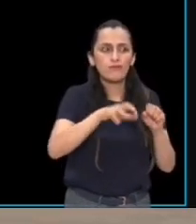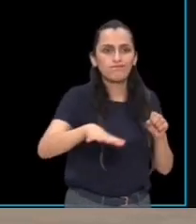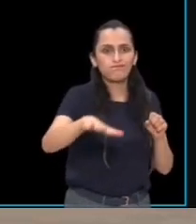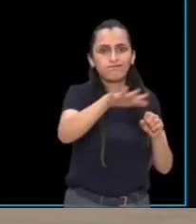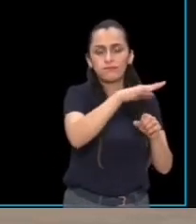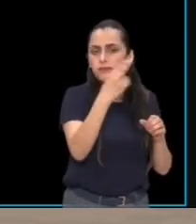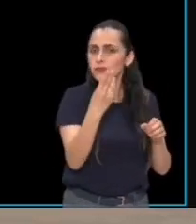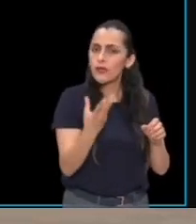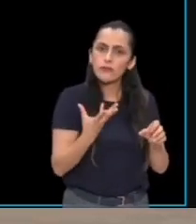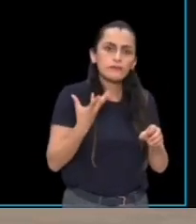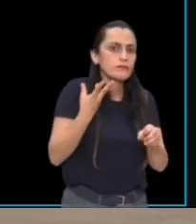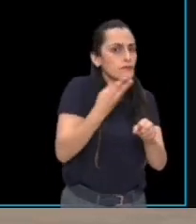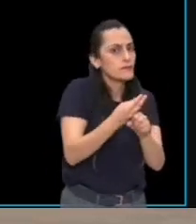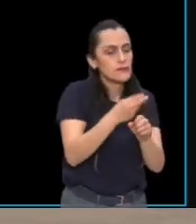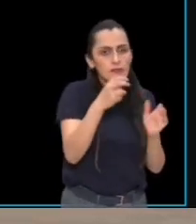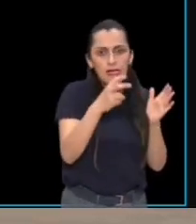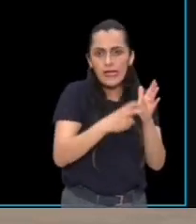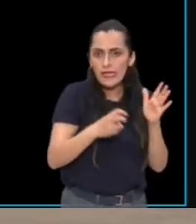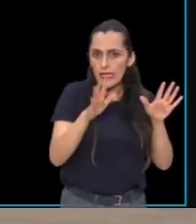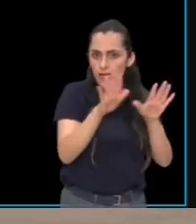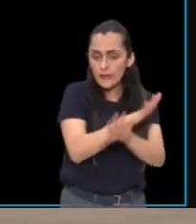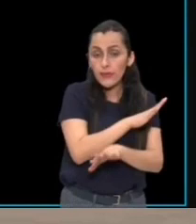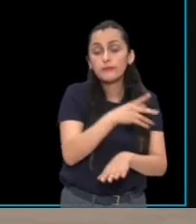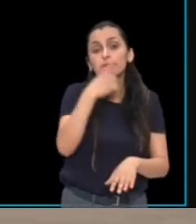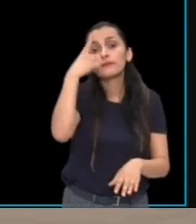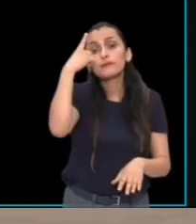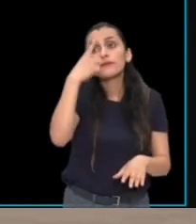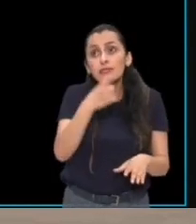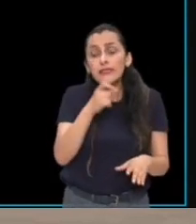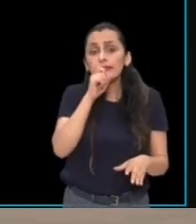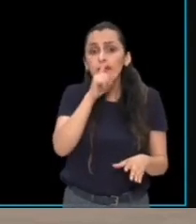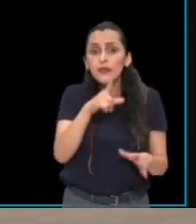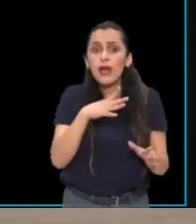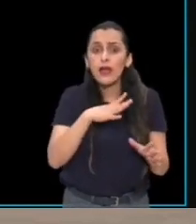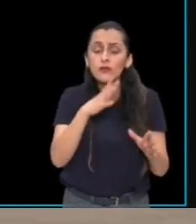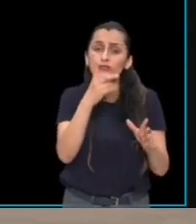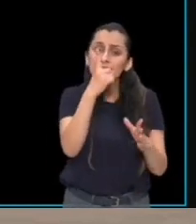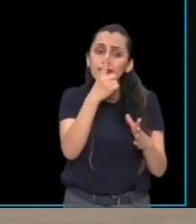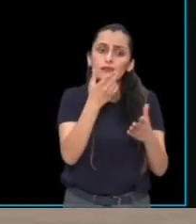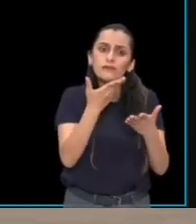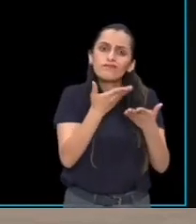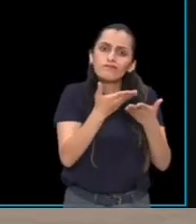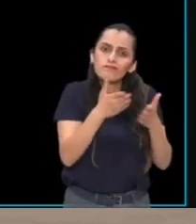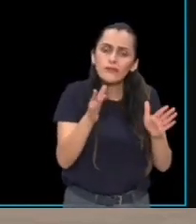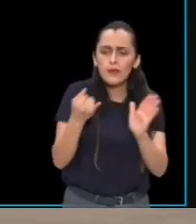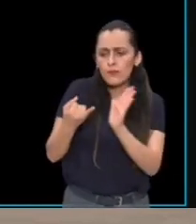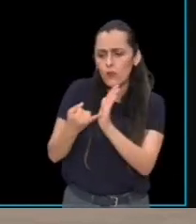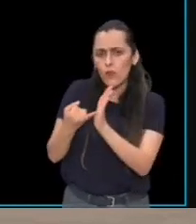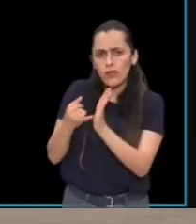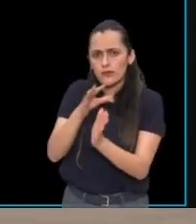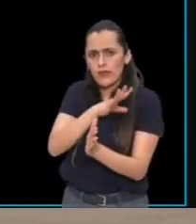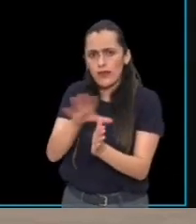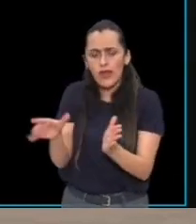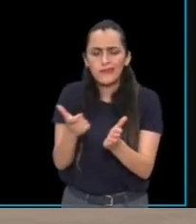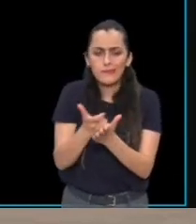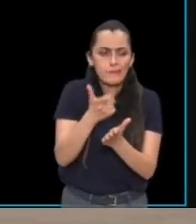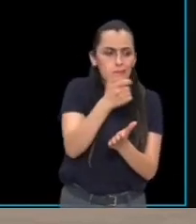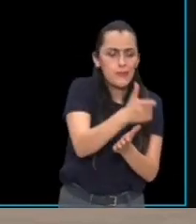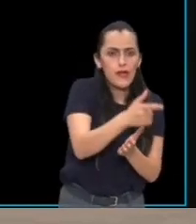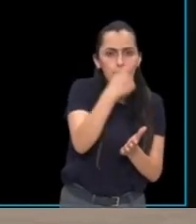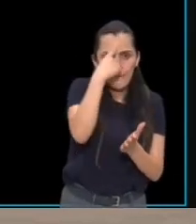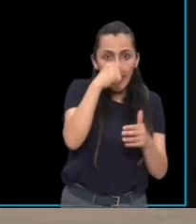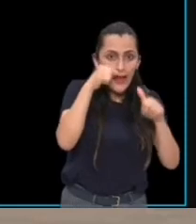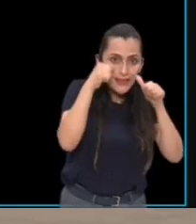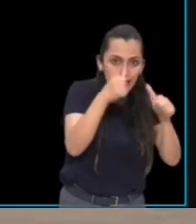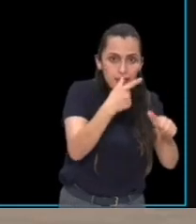básico universal para atender todas las enfermedades básicas y que este sistema universal se pague con los impuestos generales, y por un lado, segundo lado, un